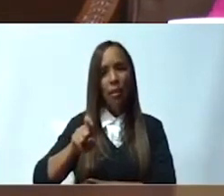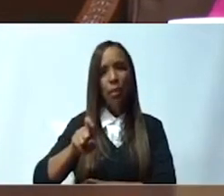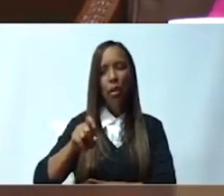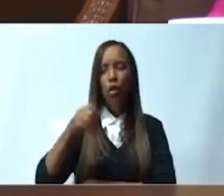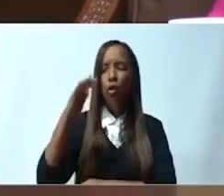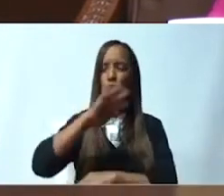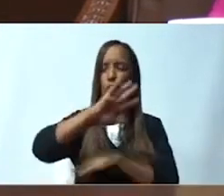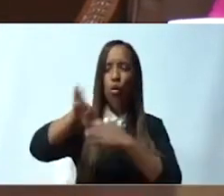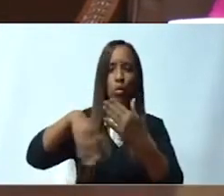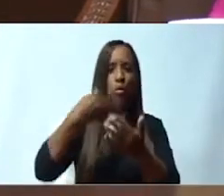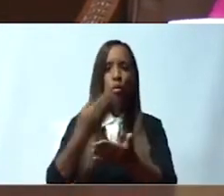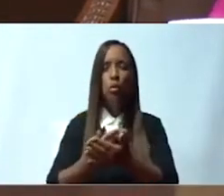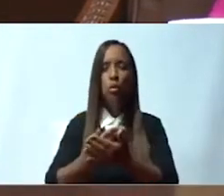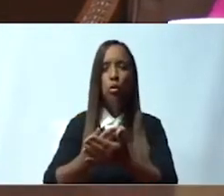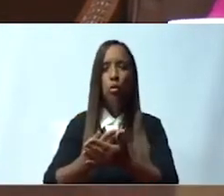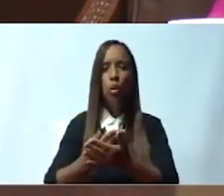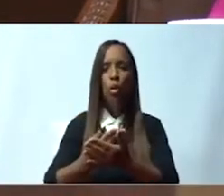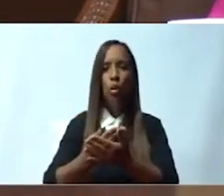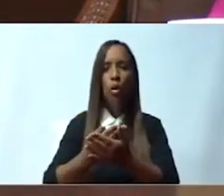Nacional,